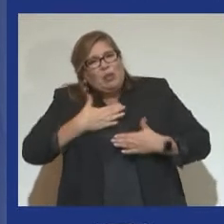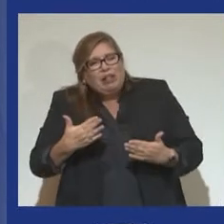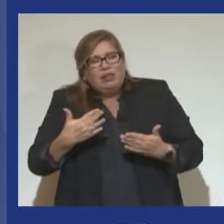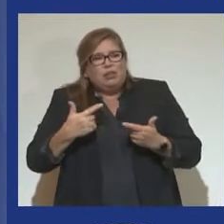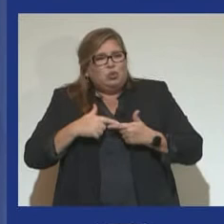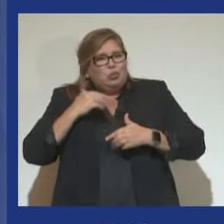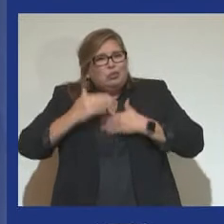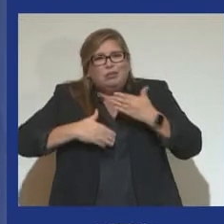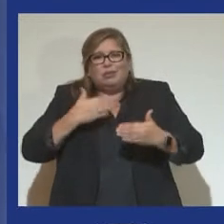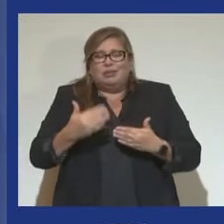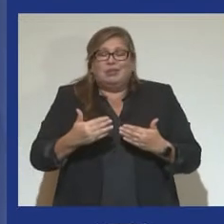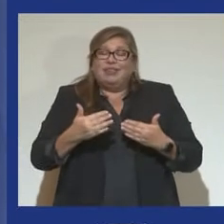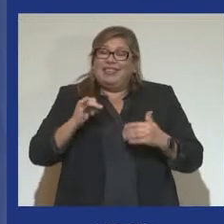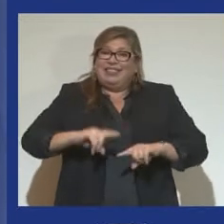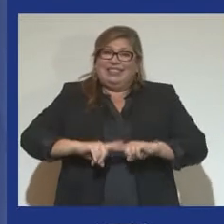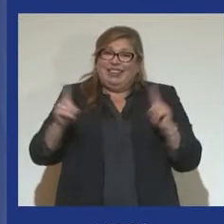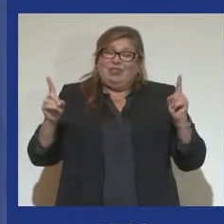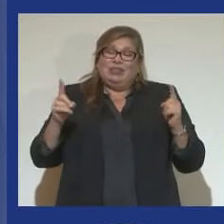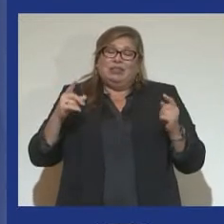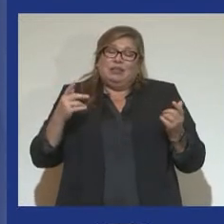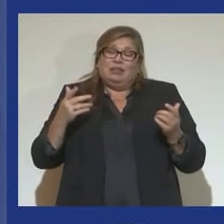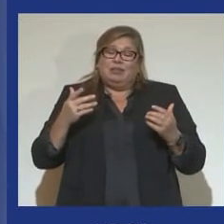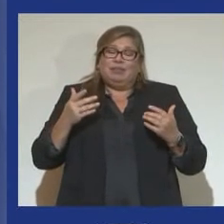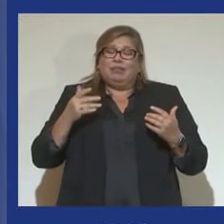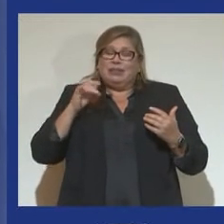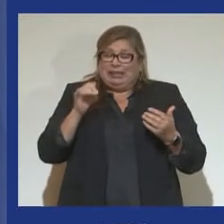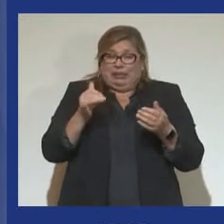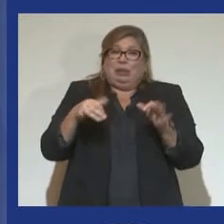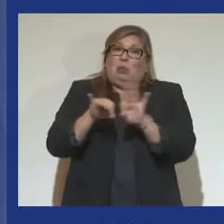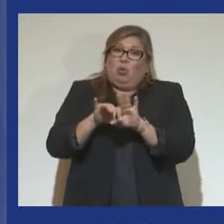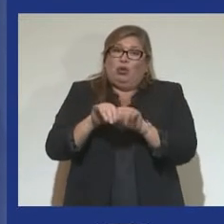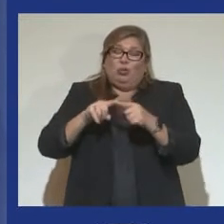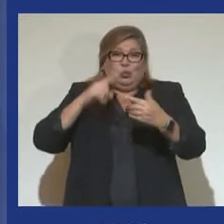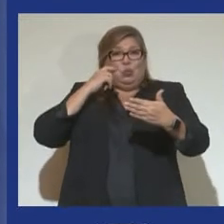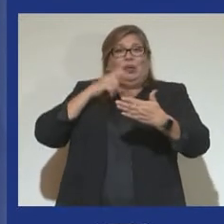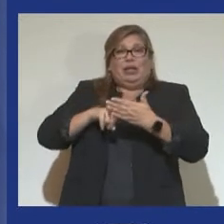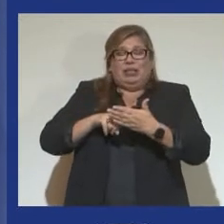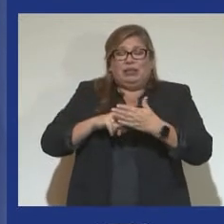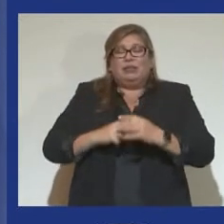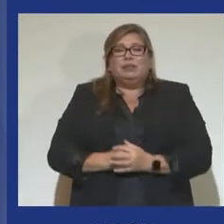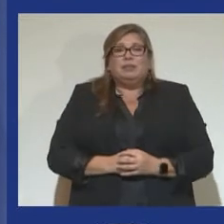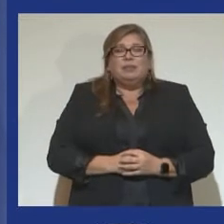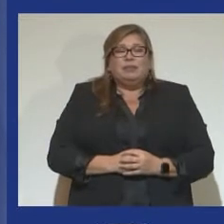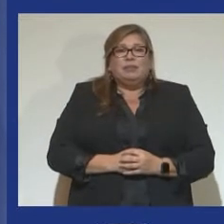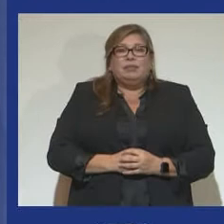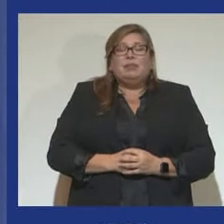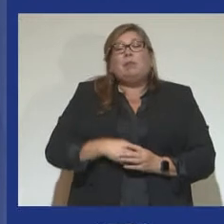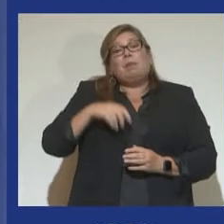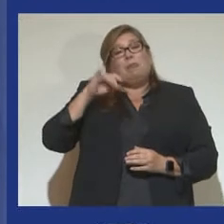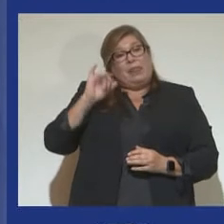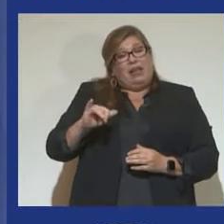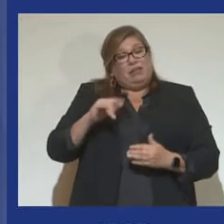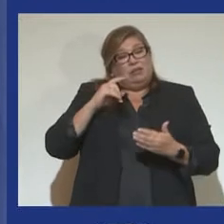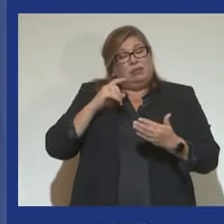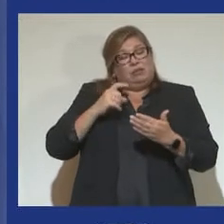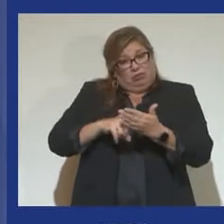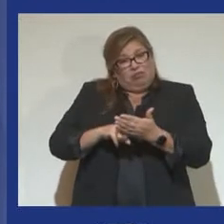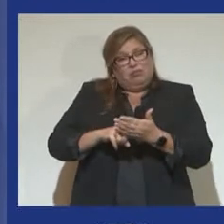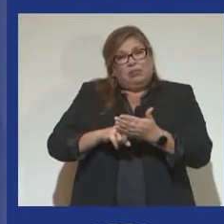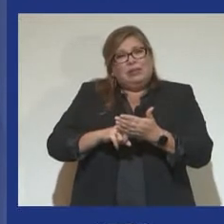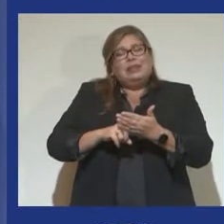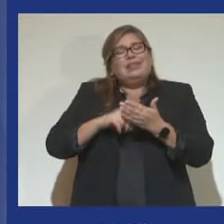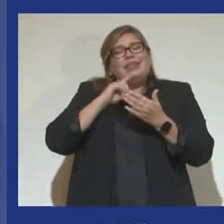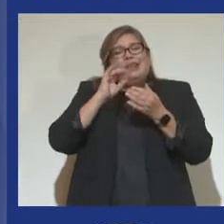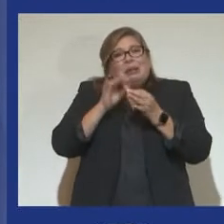puño cerrado en vez de la mano abierta yo creo que es una distinción para mí es importante y esa distinción es reflejada